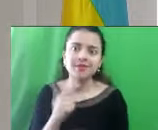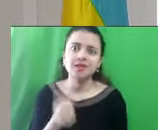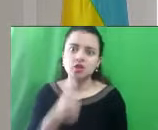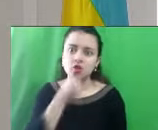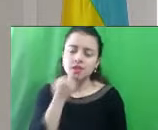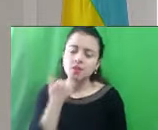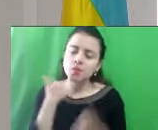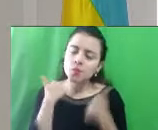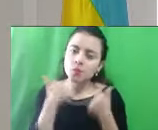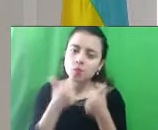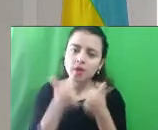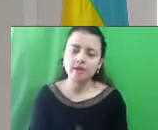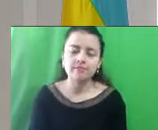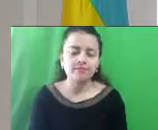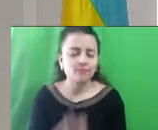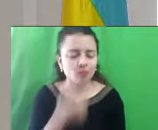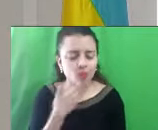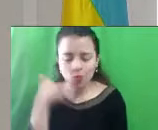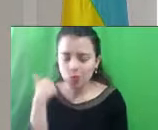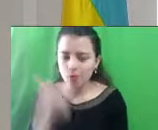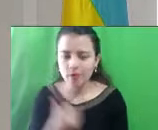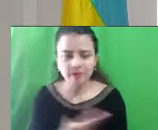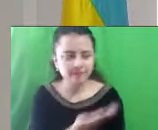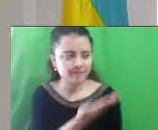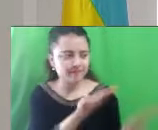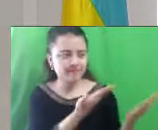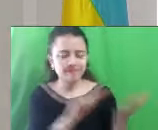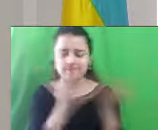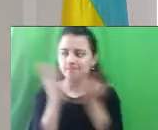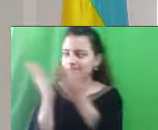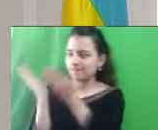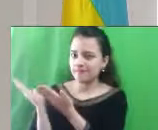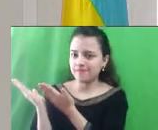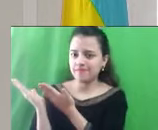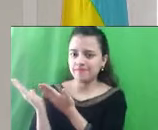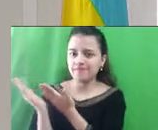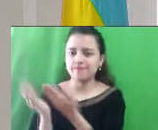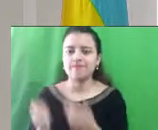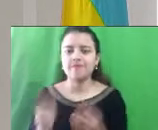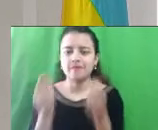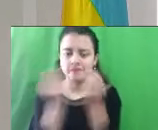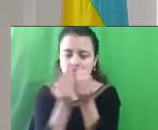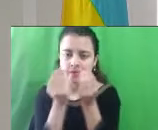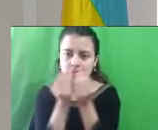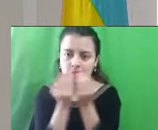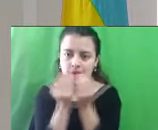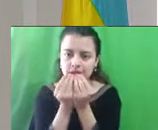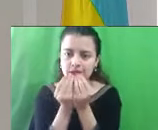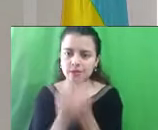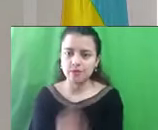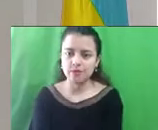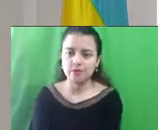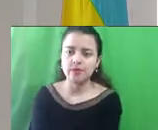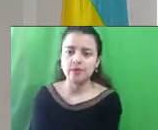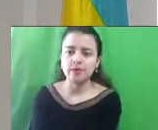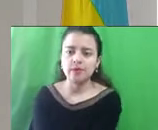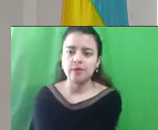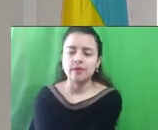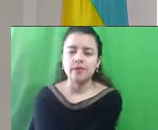trabajo de todo el equipo que me acompaña en esta mañana y al equipo que se encuentra conectado de los funcionarios de la